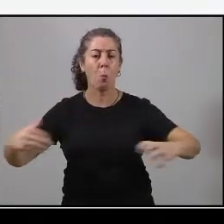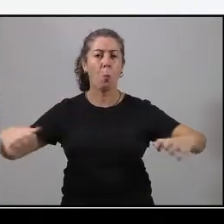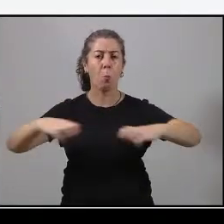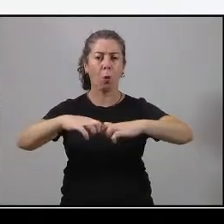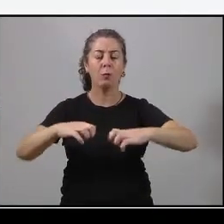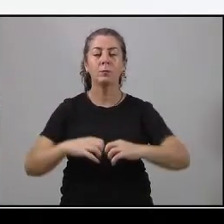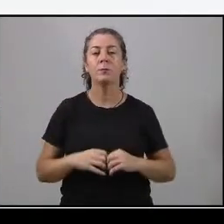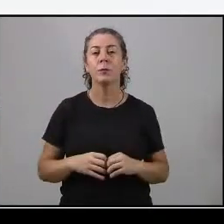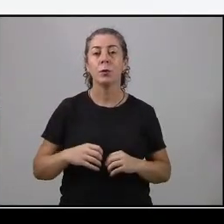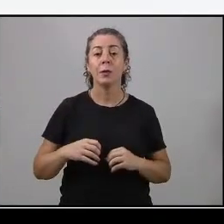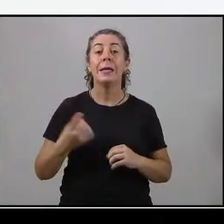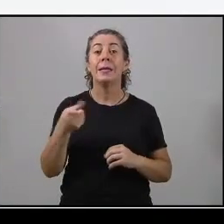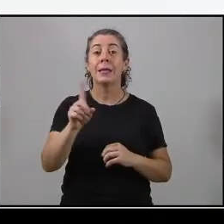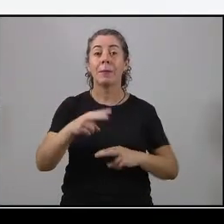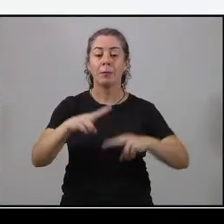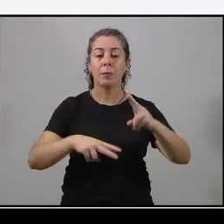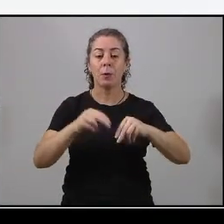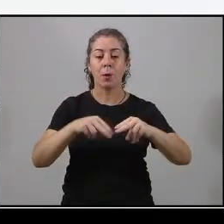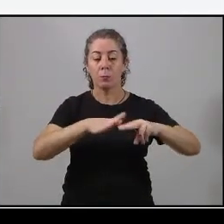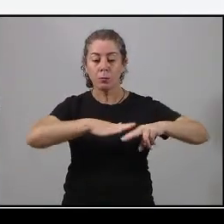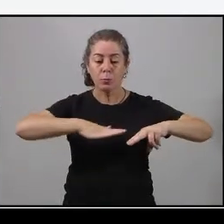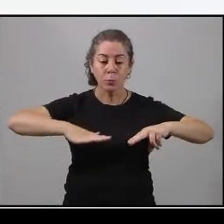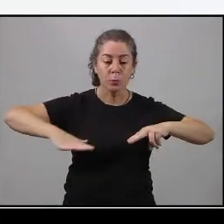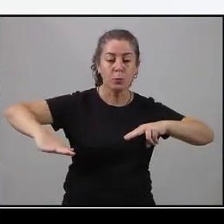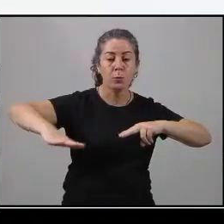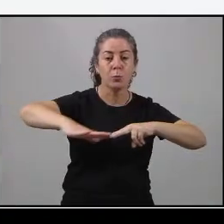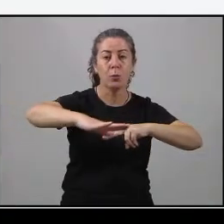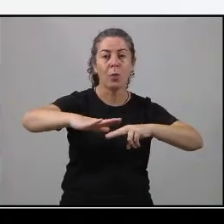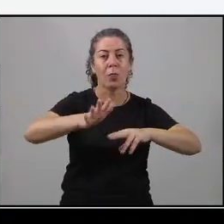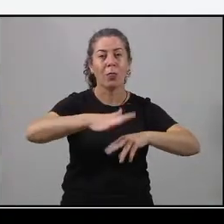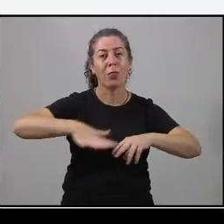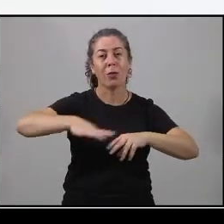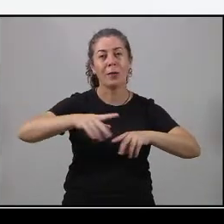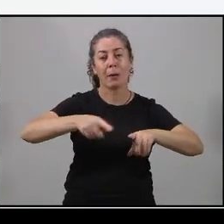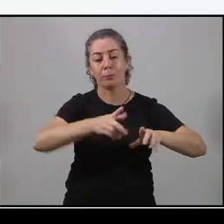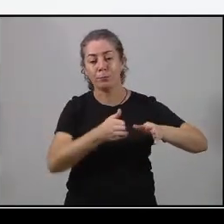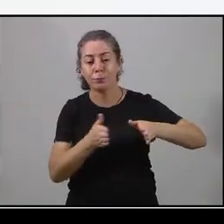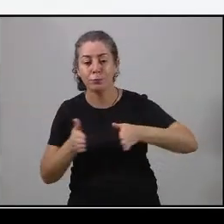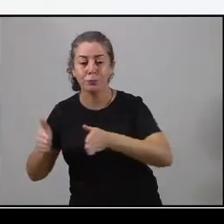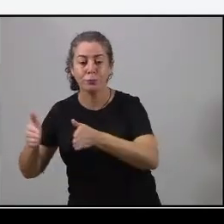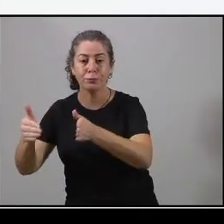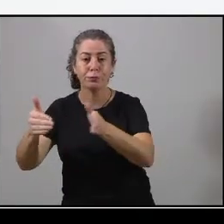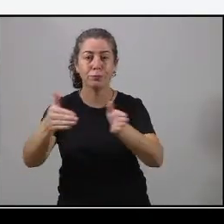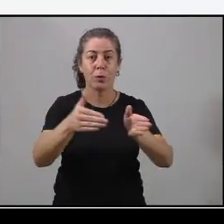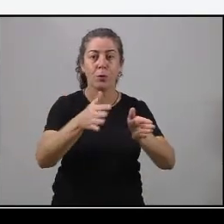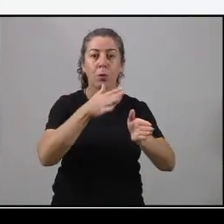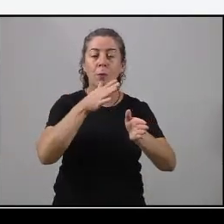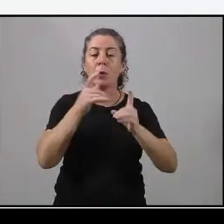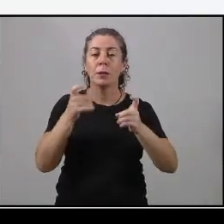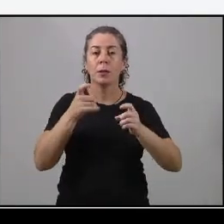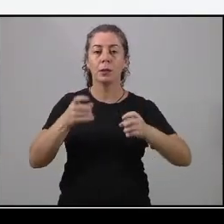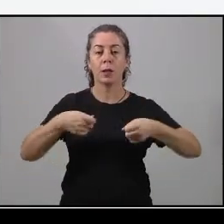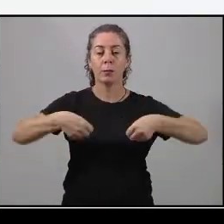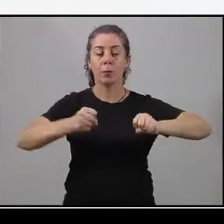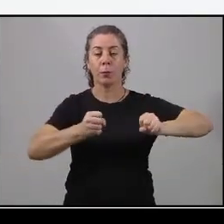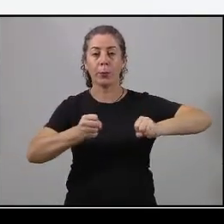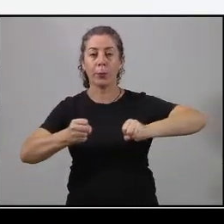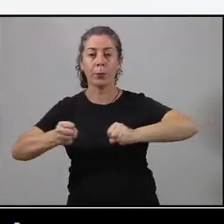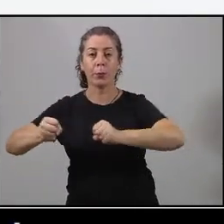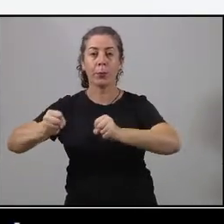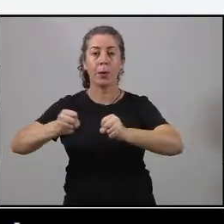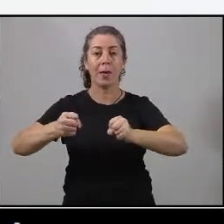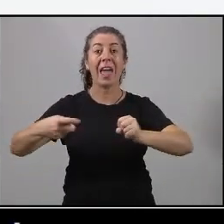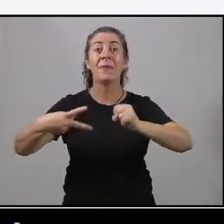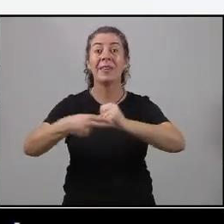pavimento en las zonas con curvas para aumentar la adherencia y evitar la pérdida de control del